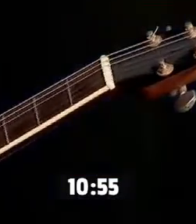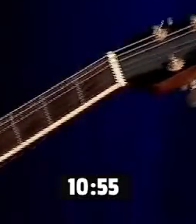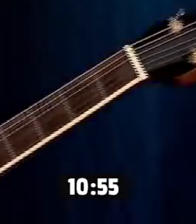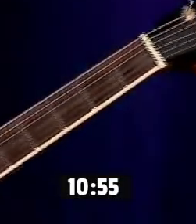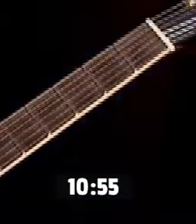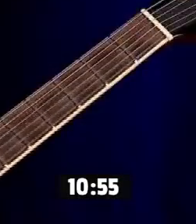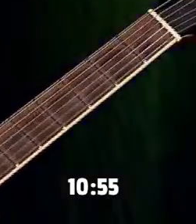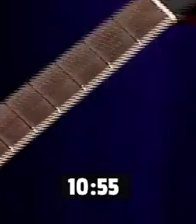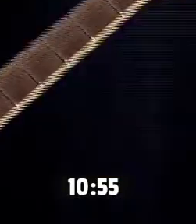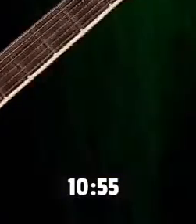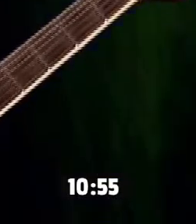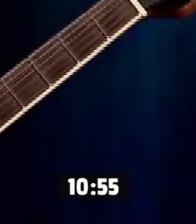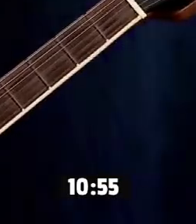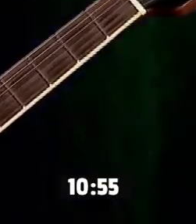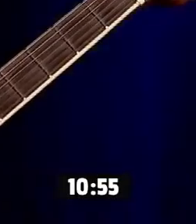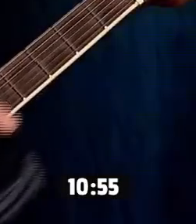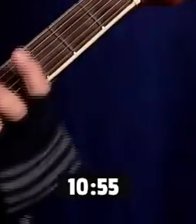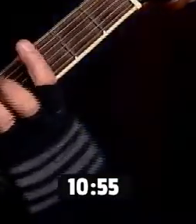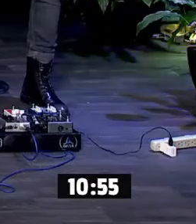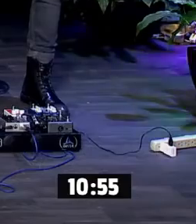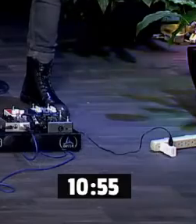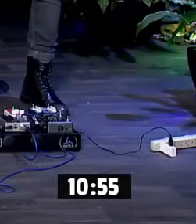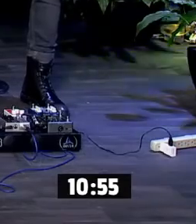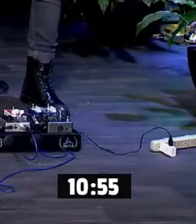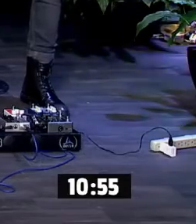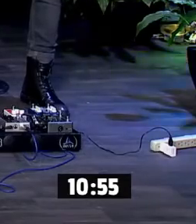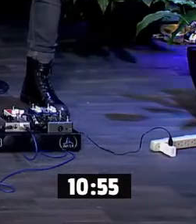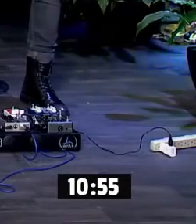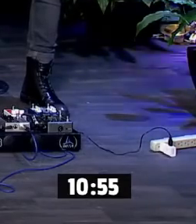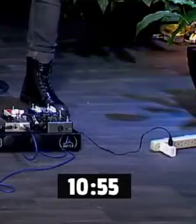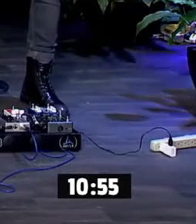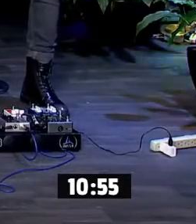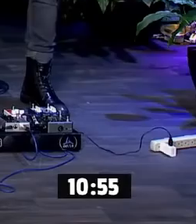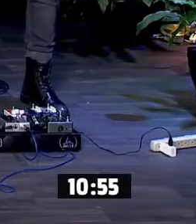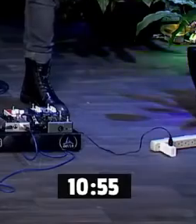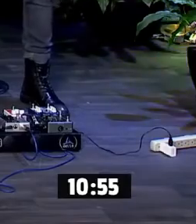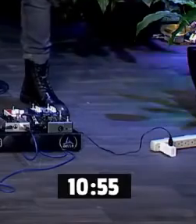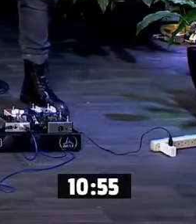quien me dé calor.